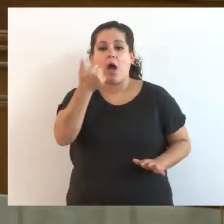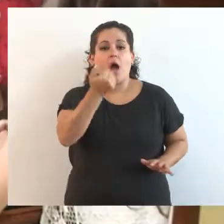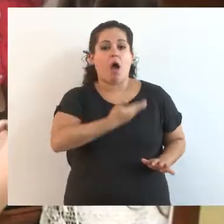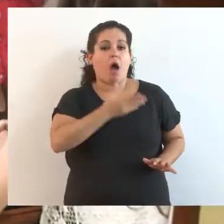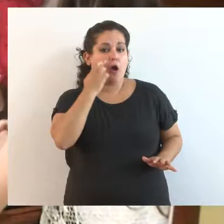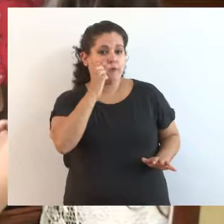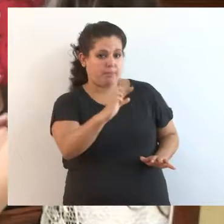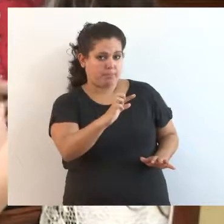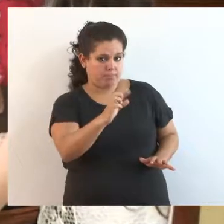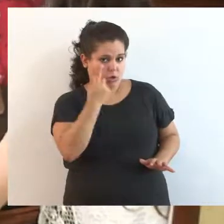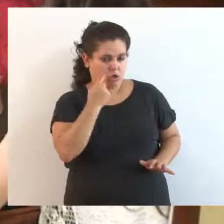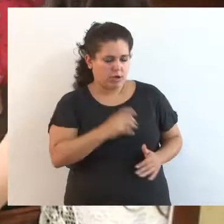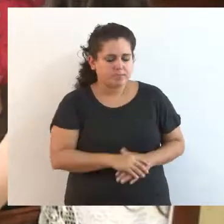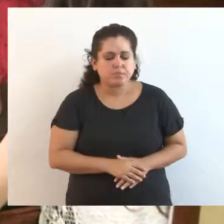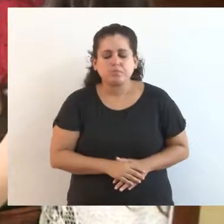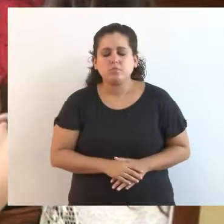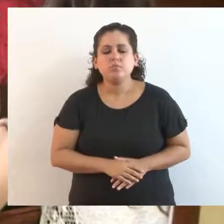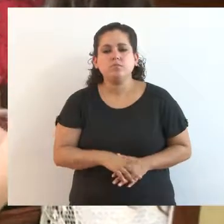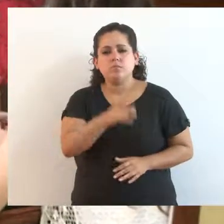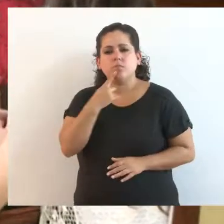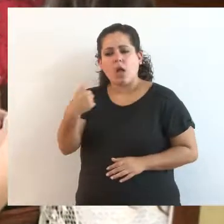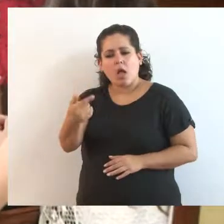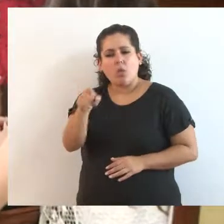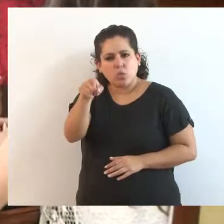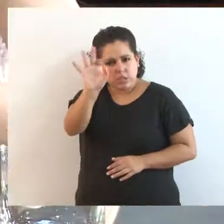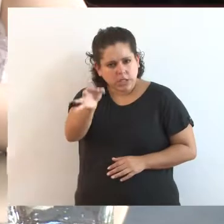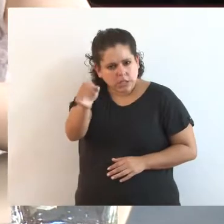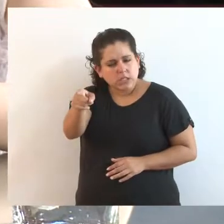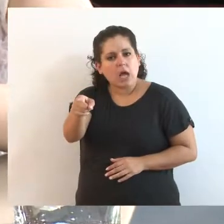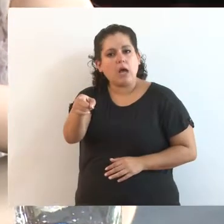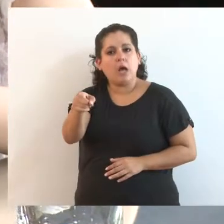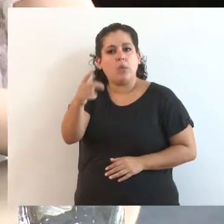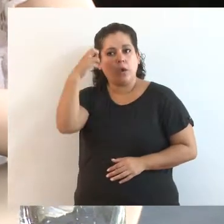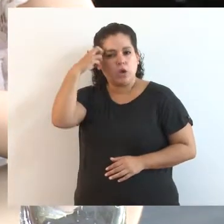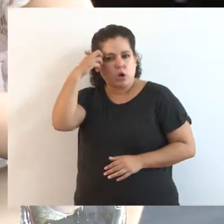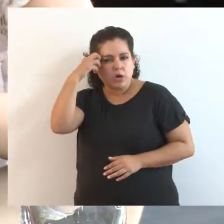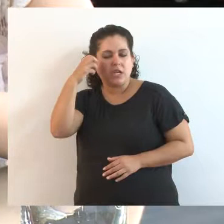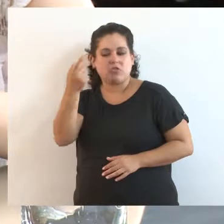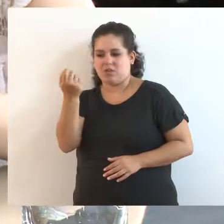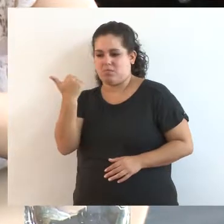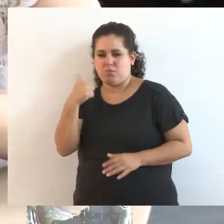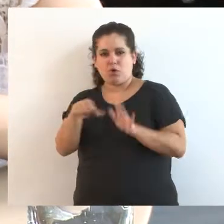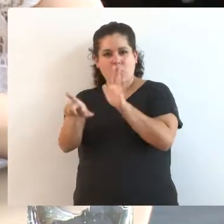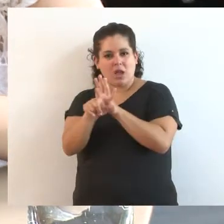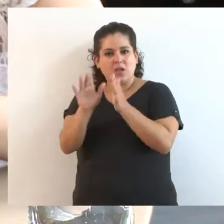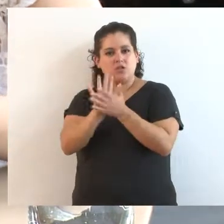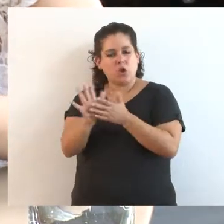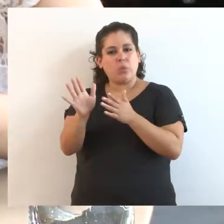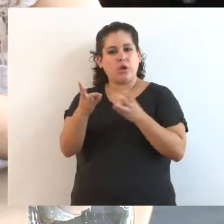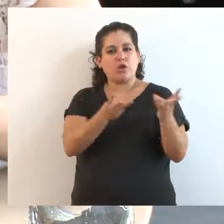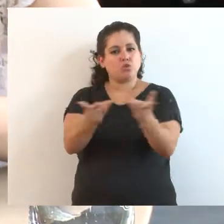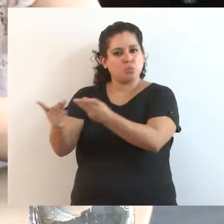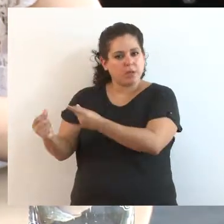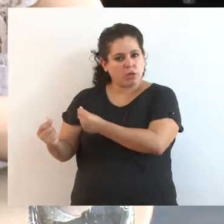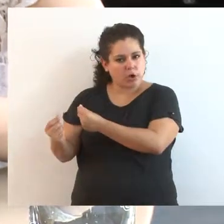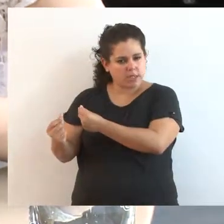eso? AFIP. Diputado, usted sabe que este año estuvo muy dedicado en el Congreso al tema consumidores, de